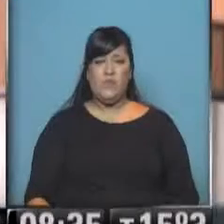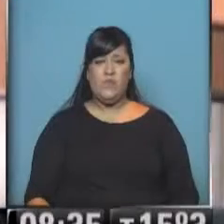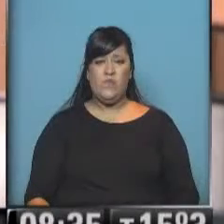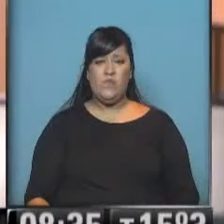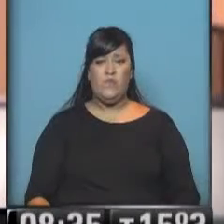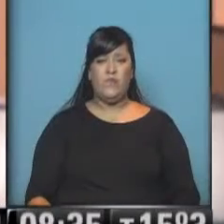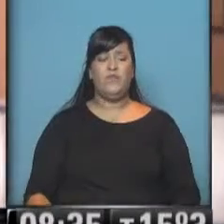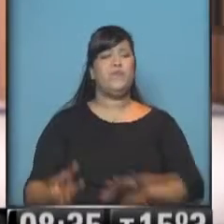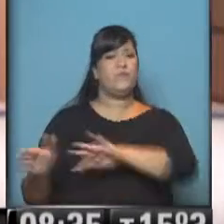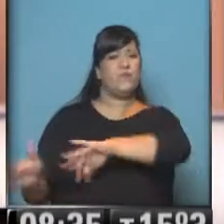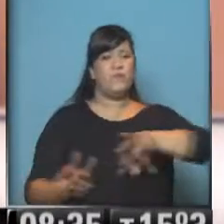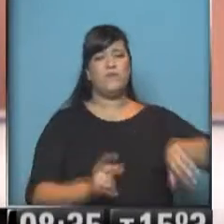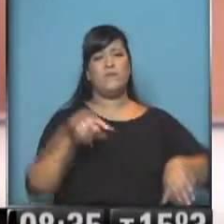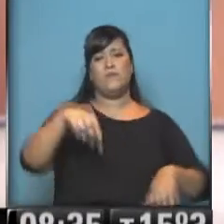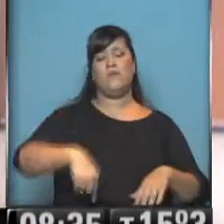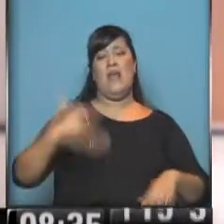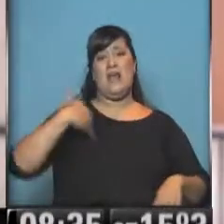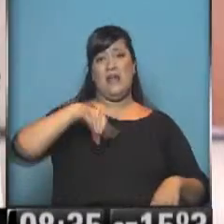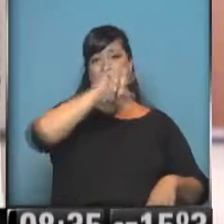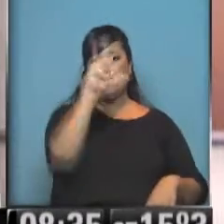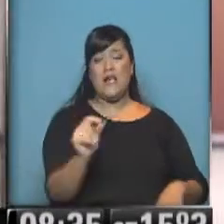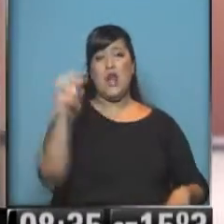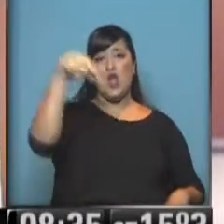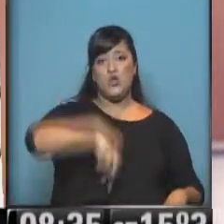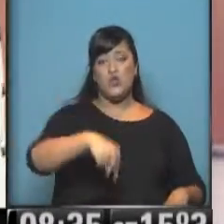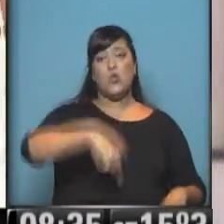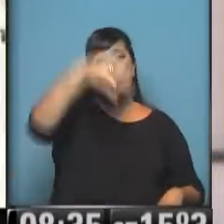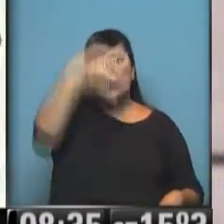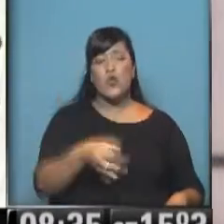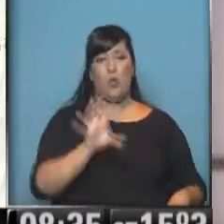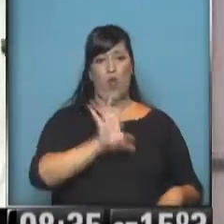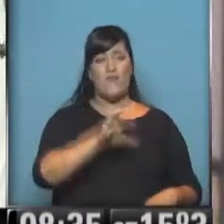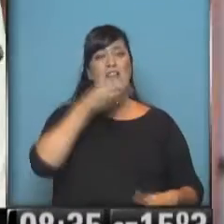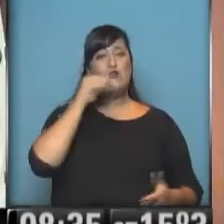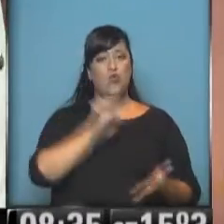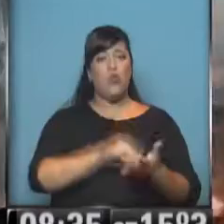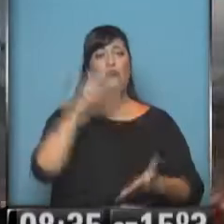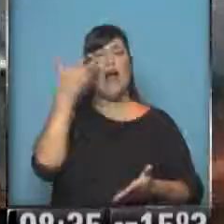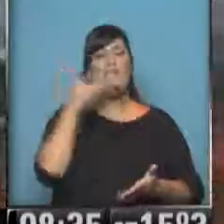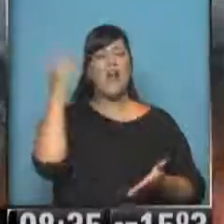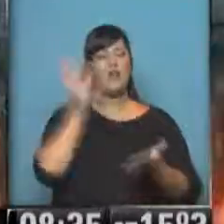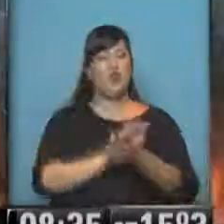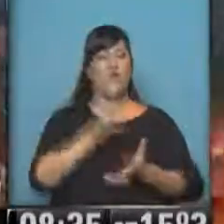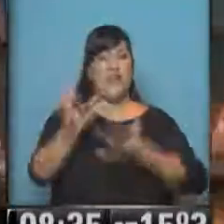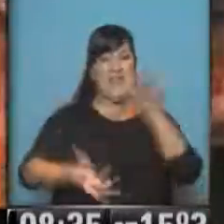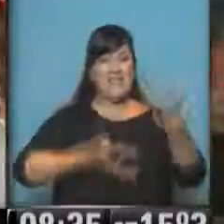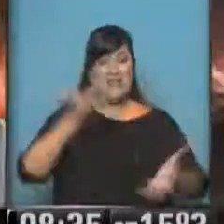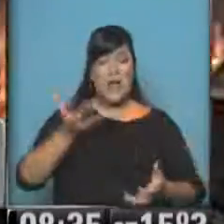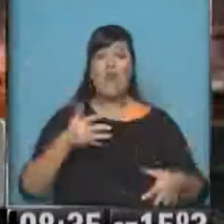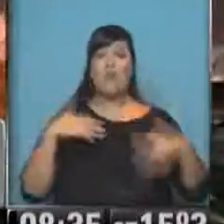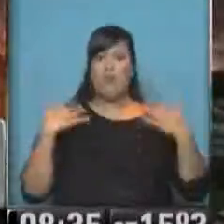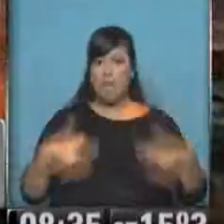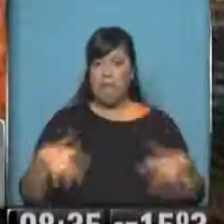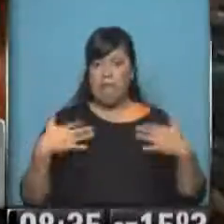y nos vamos ahora al sur de argentina en particular a chubut para hablar de los incendios que es bueno no fue para nada